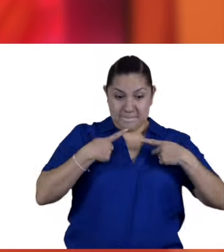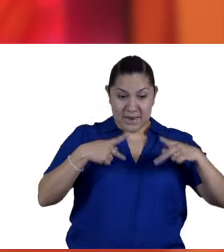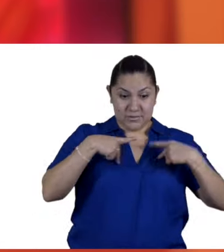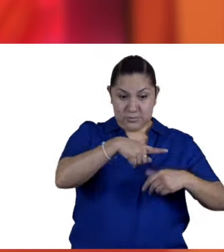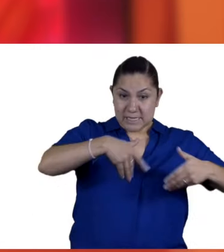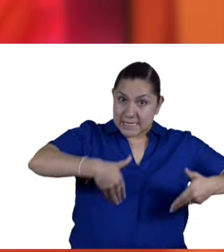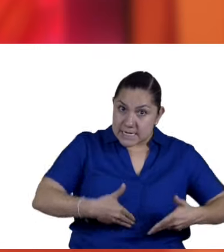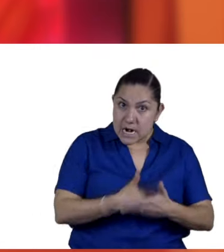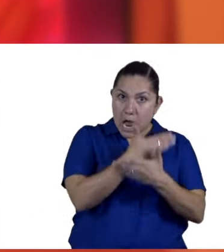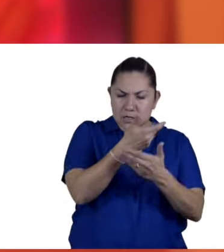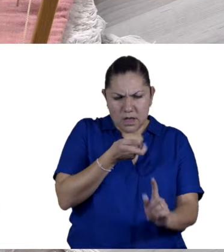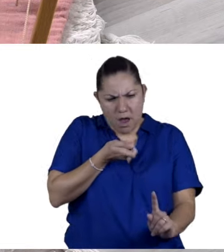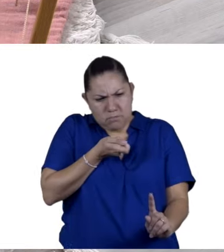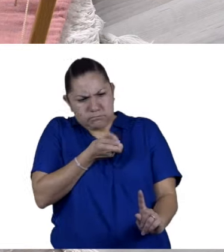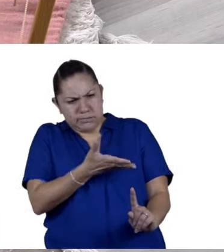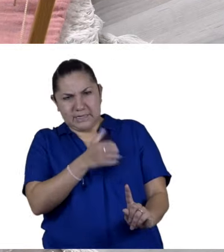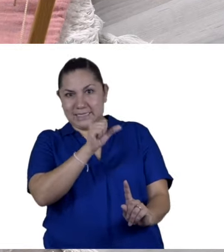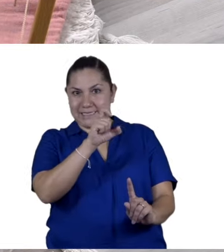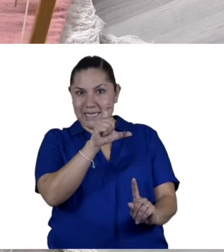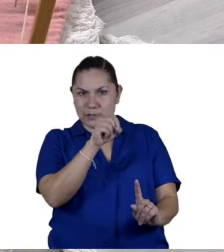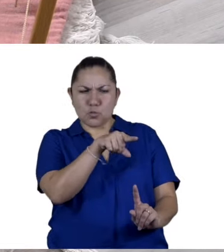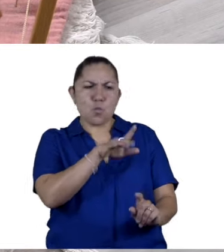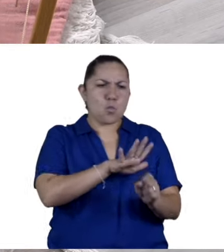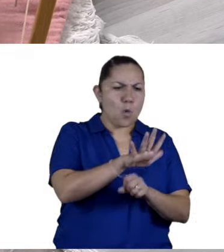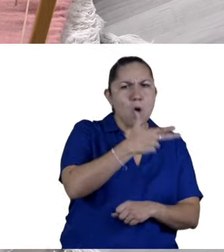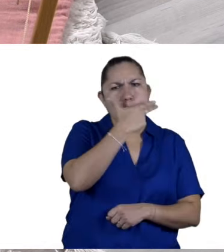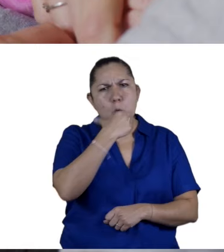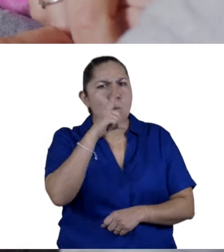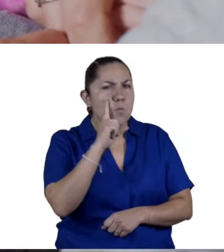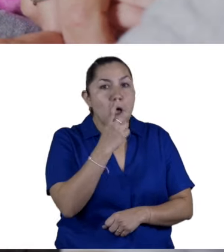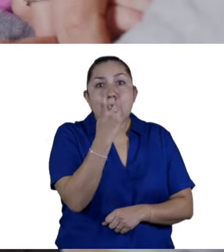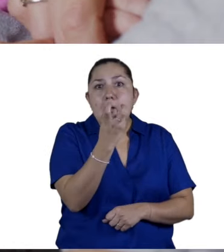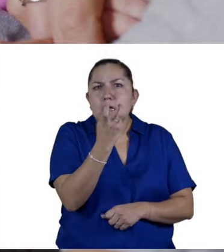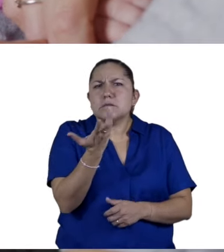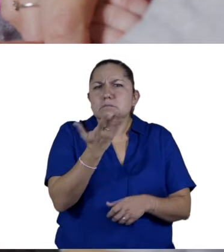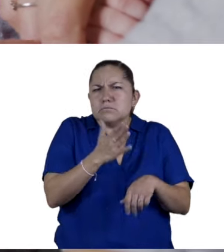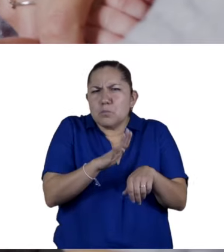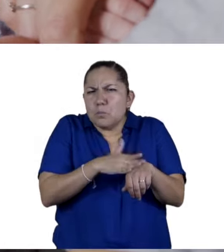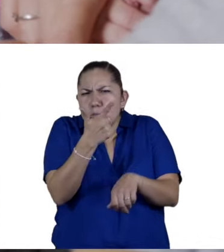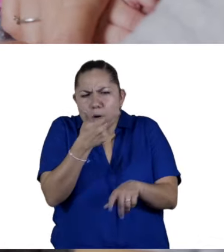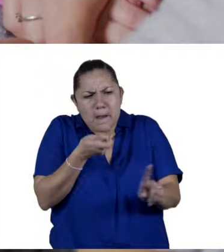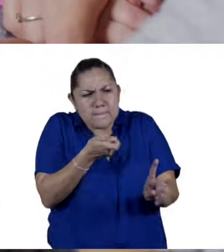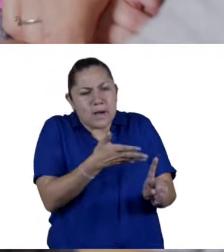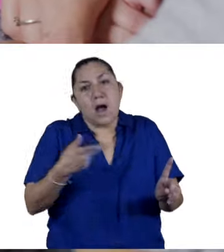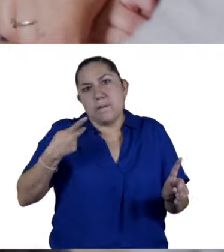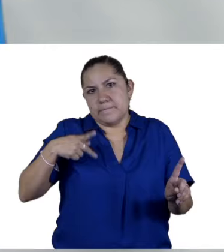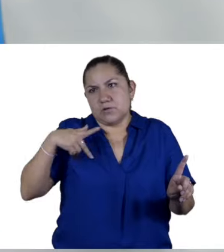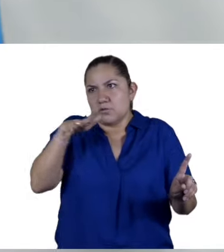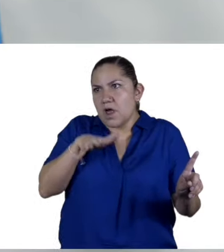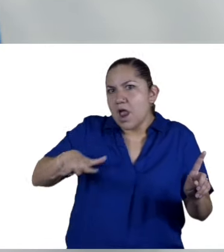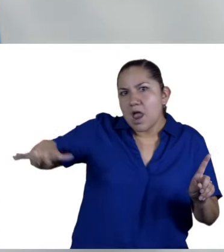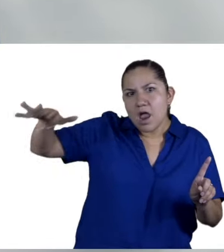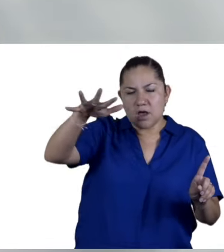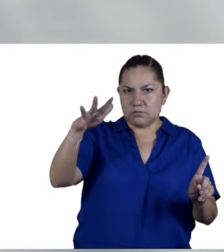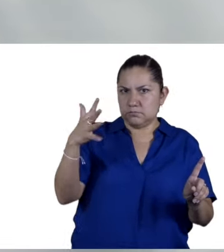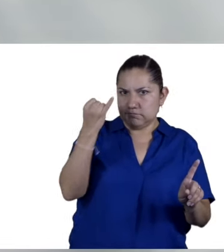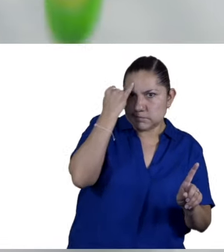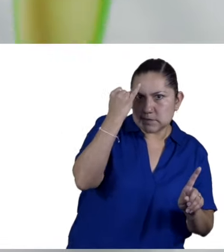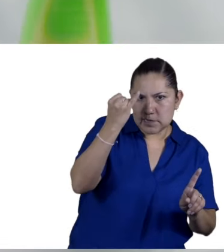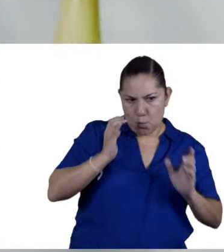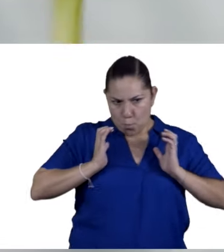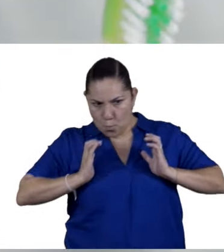asigna a una persona al nacer es y ha sido establecido por diferencias biológicas, catalogadas por la sociedad y por los